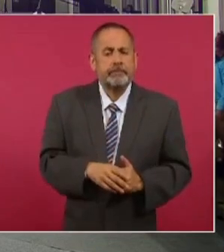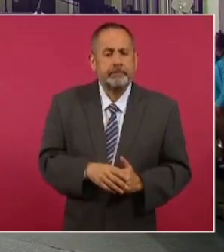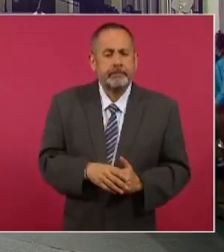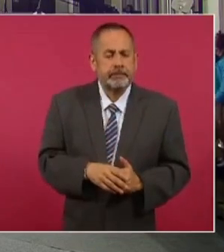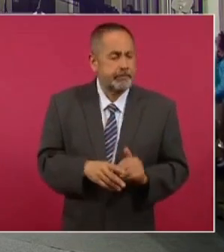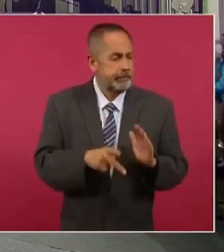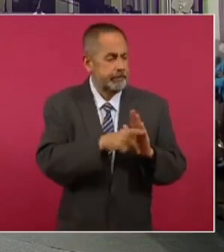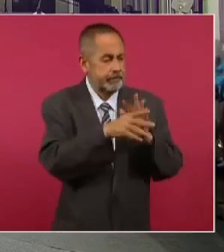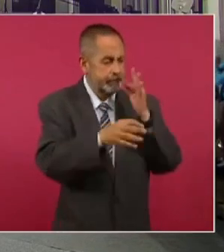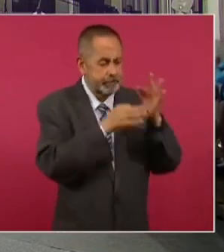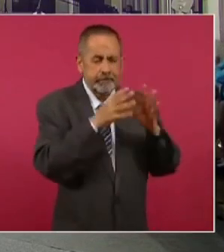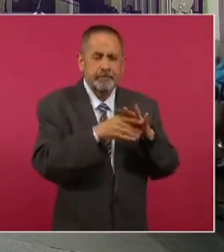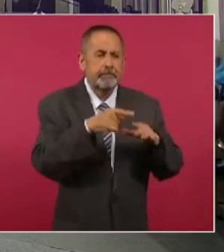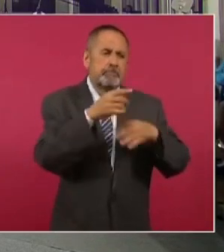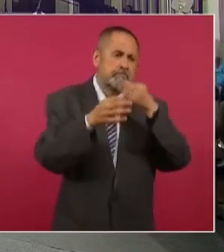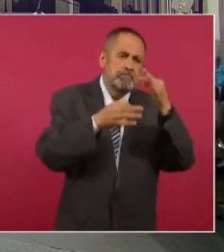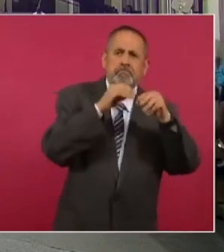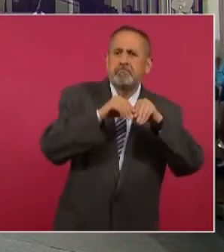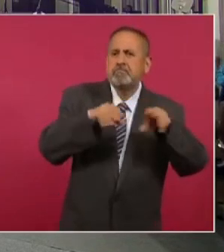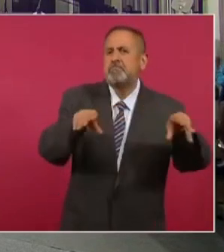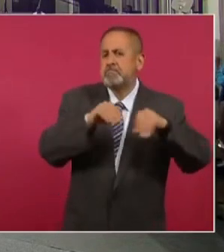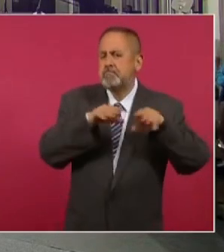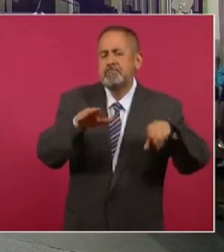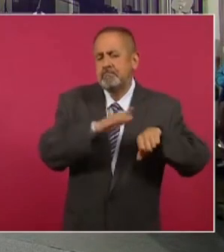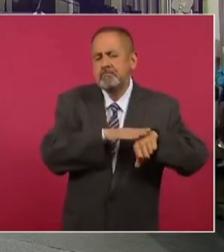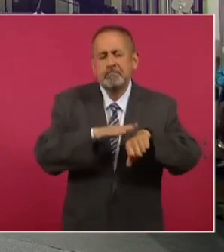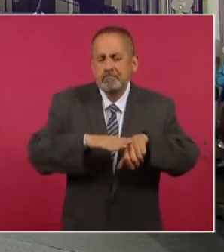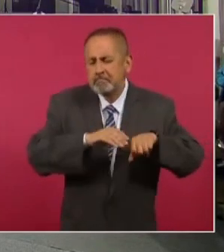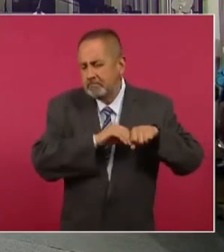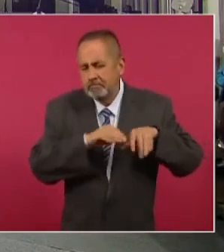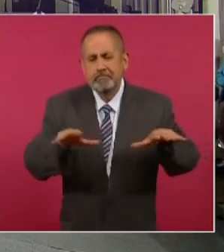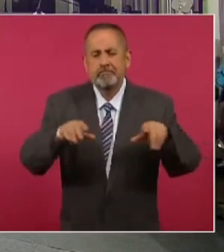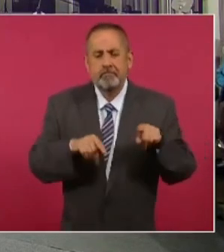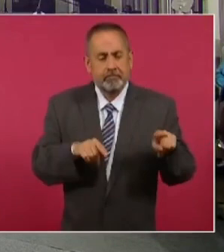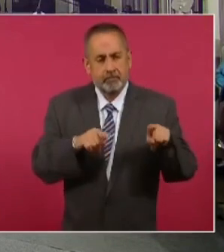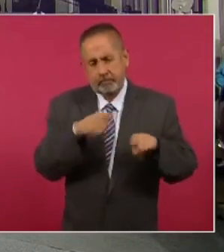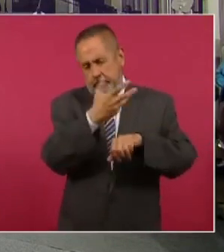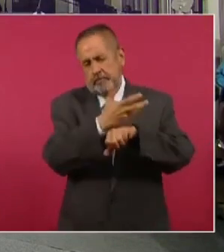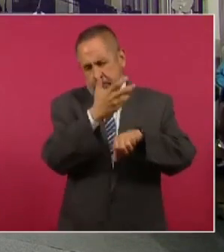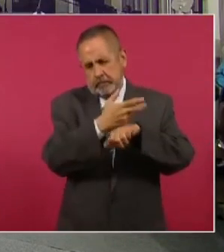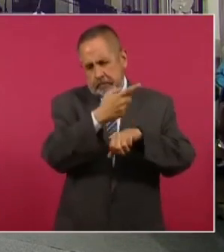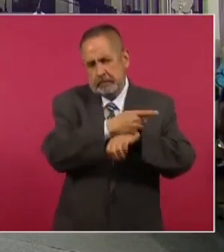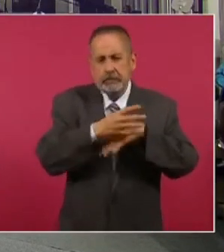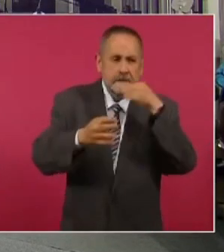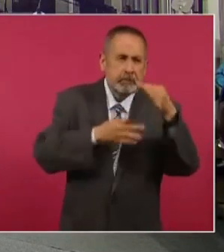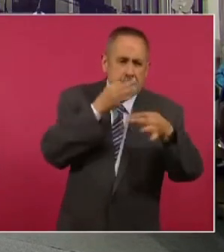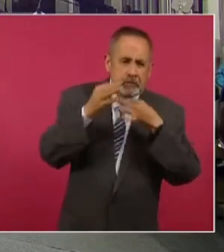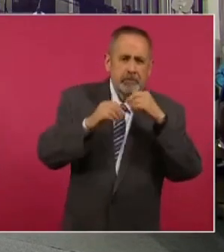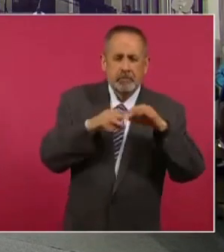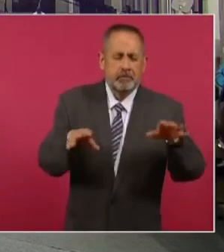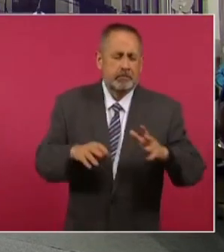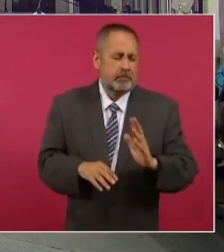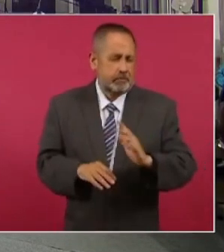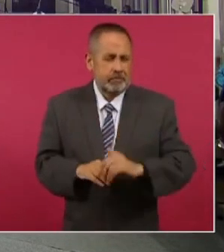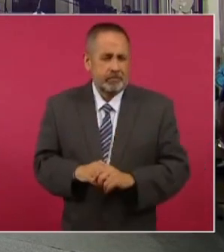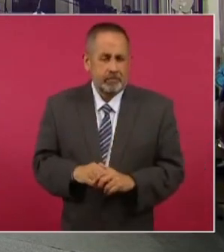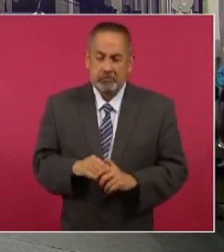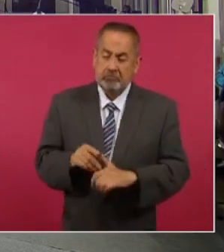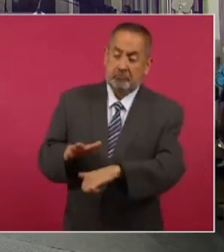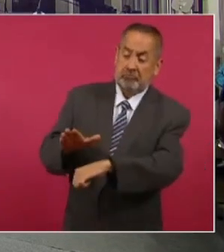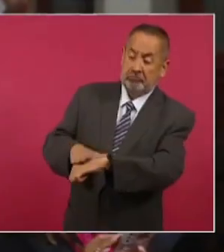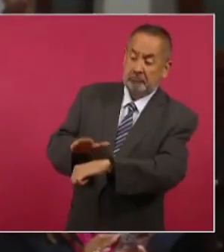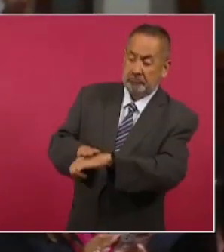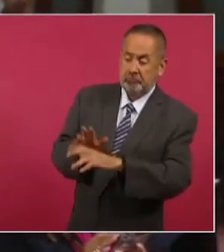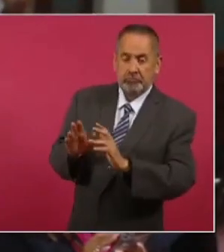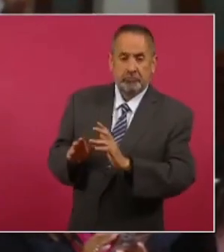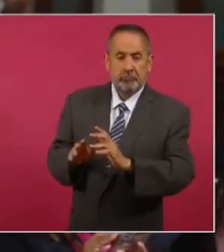prensa estos mensajes que se están enviando desde el otro lado de la frontera poniendo sobre advertencia a